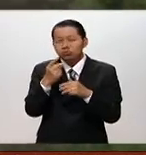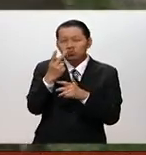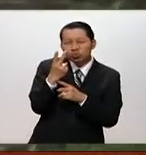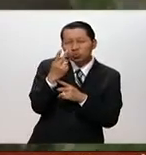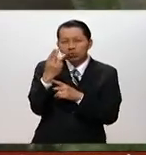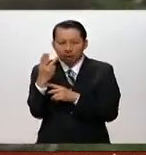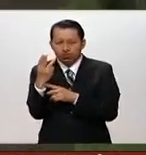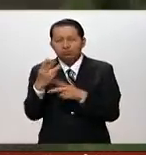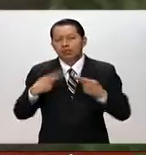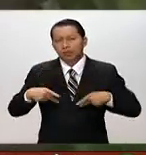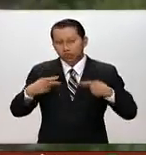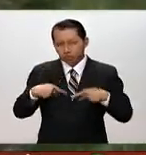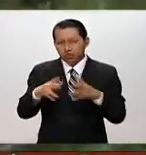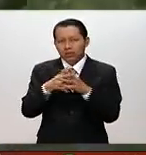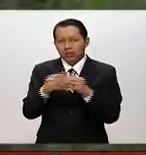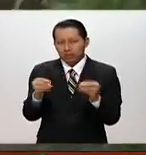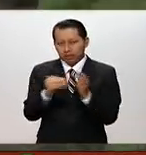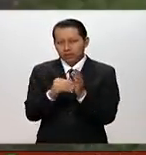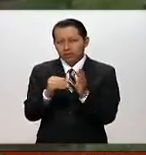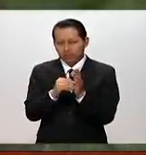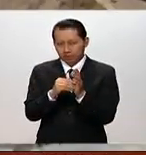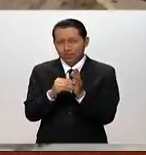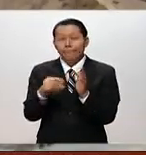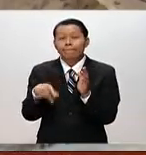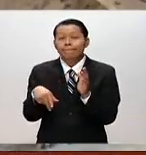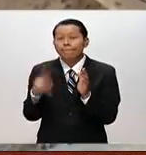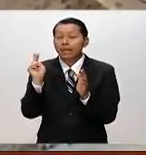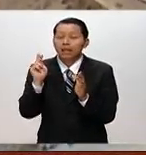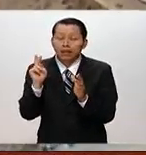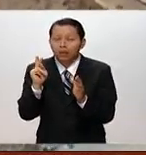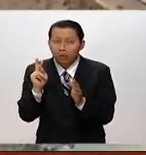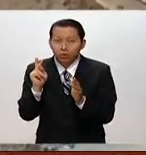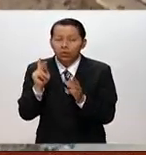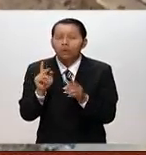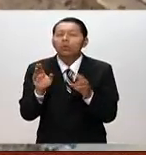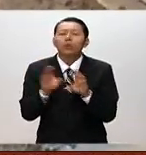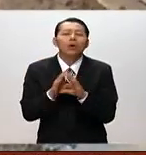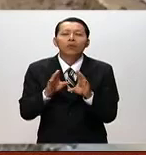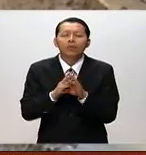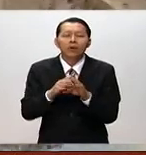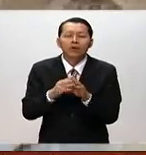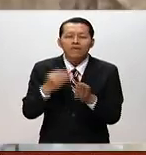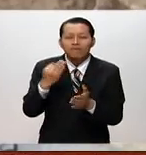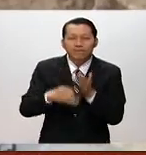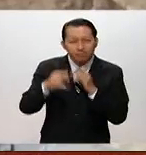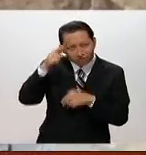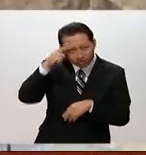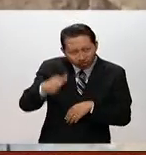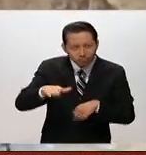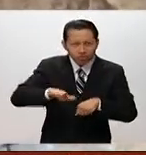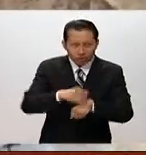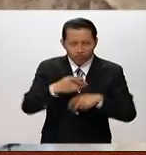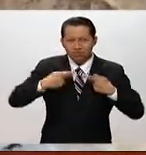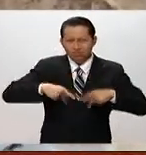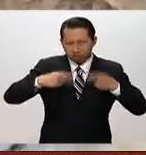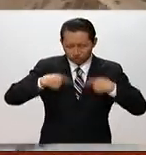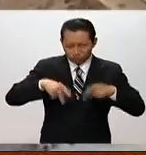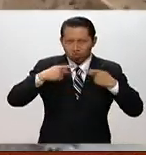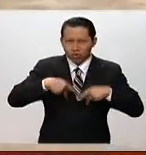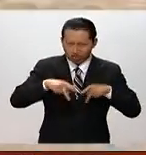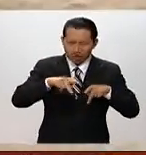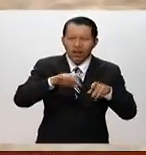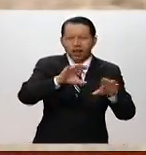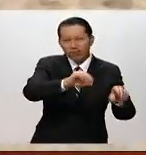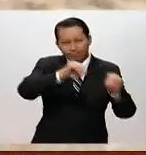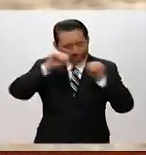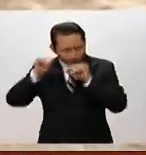están aún desaparecidas. Lo que no se les ubica porque muchas personas fueron trasladadas a los albergues y ahí se